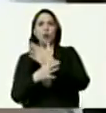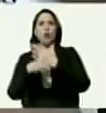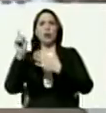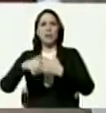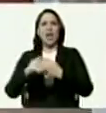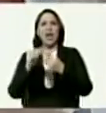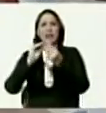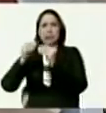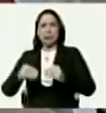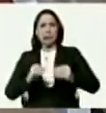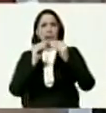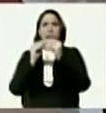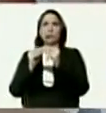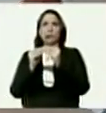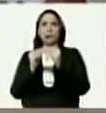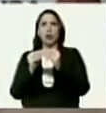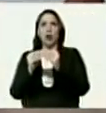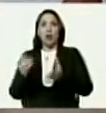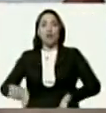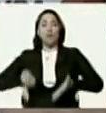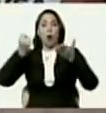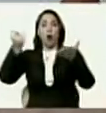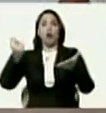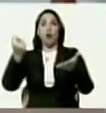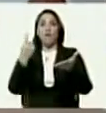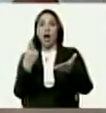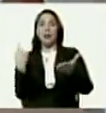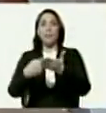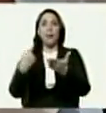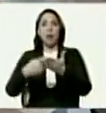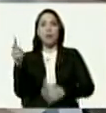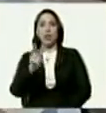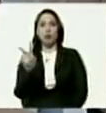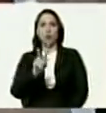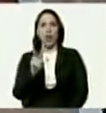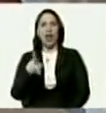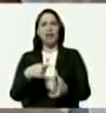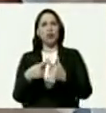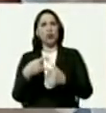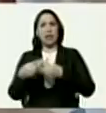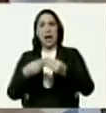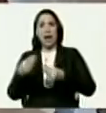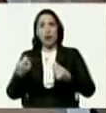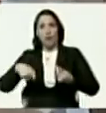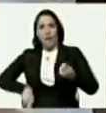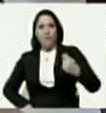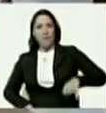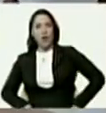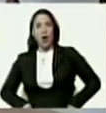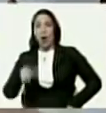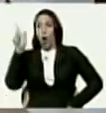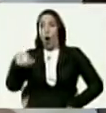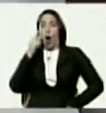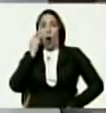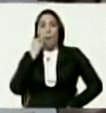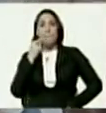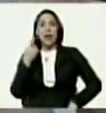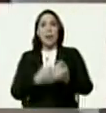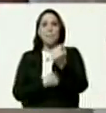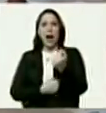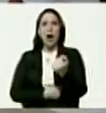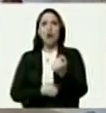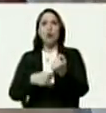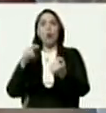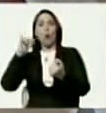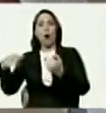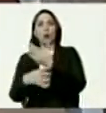reestructuración de los bonos de la deuda de Venezuela, con la que se han hecho el señor Gustavo Guaidó y el señor Carlos Vecchio